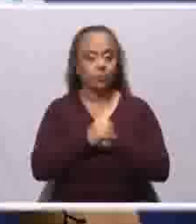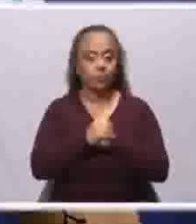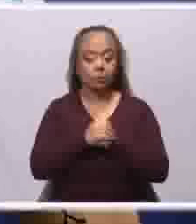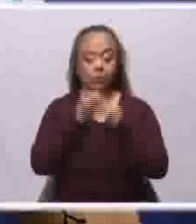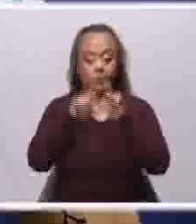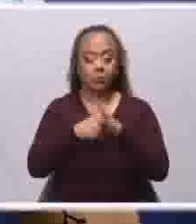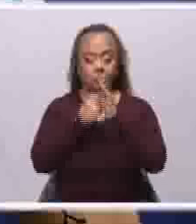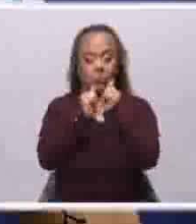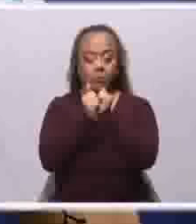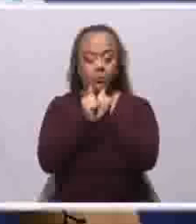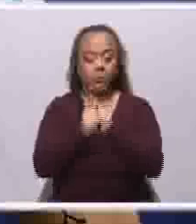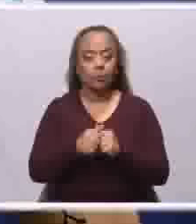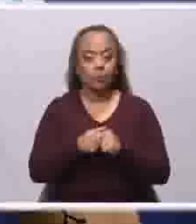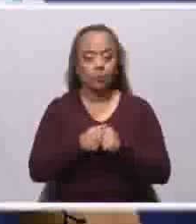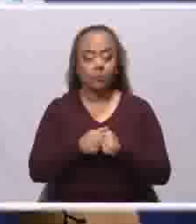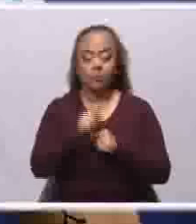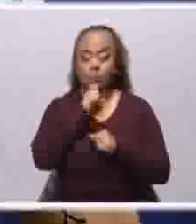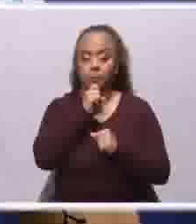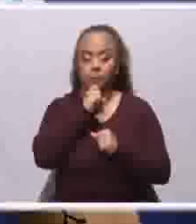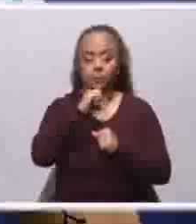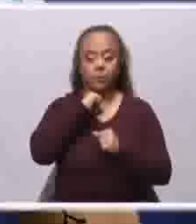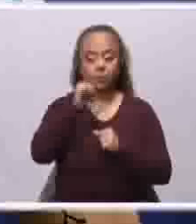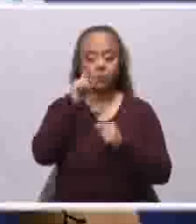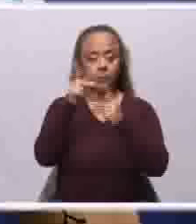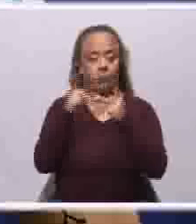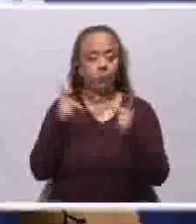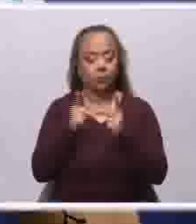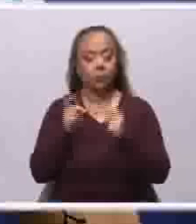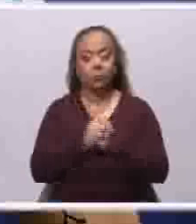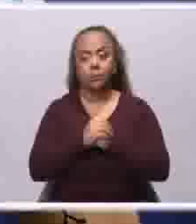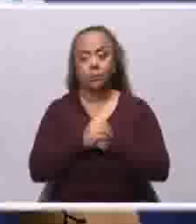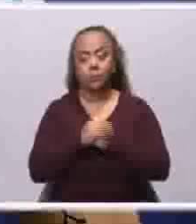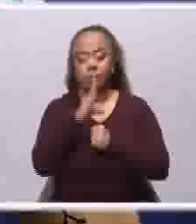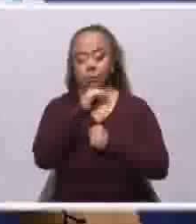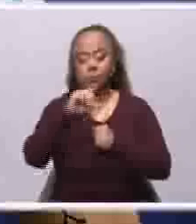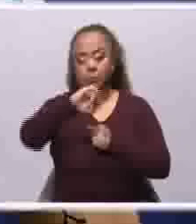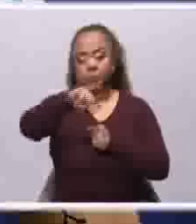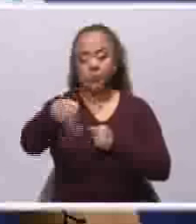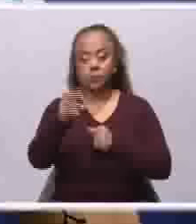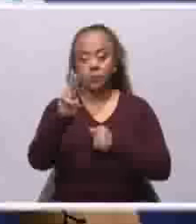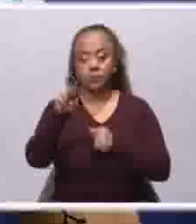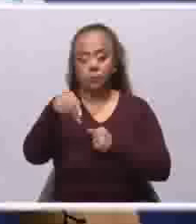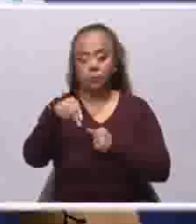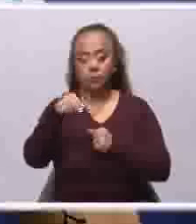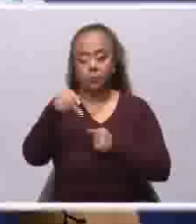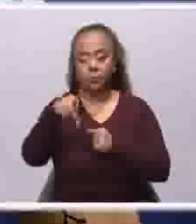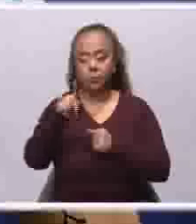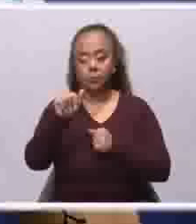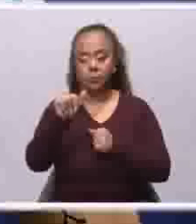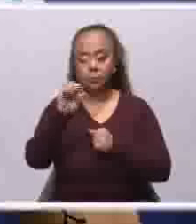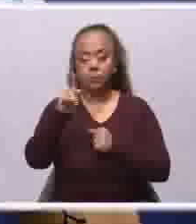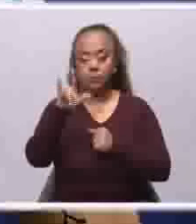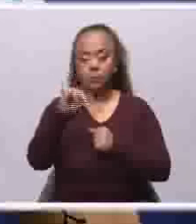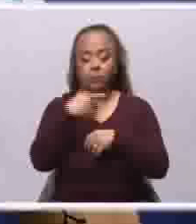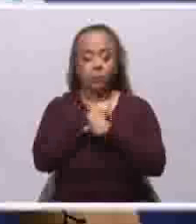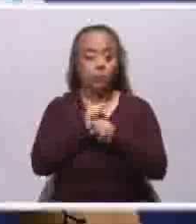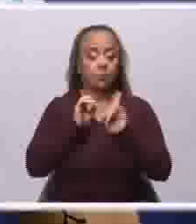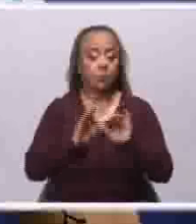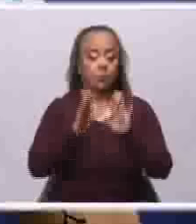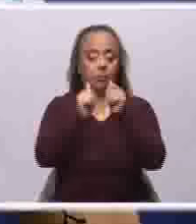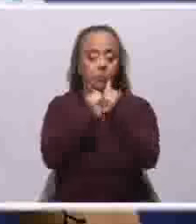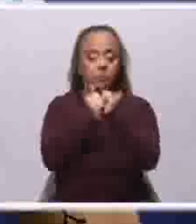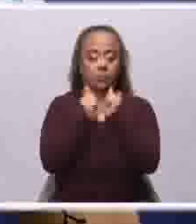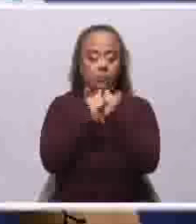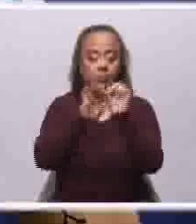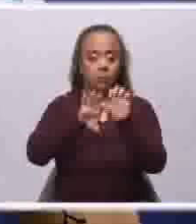en el arranque del torneo le costó ganarse un puesto y Juan Pablo ha hecho un gran torneo para la selección nacional